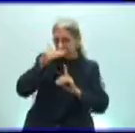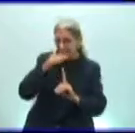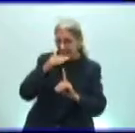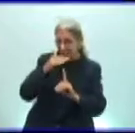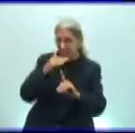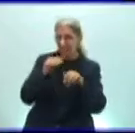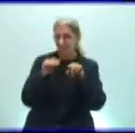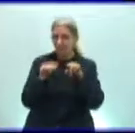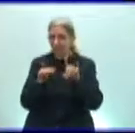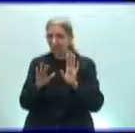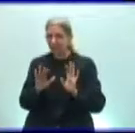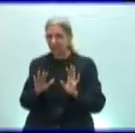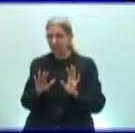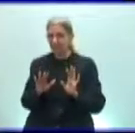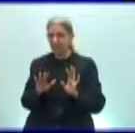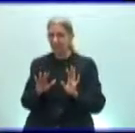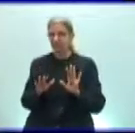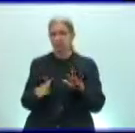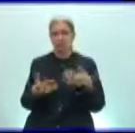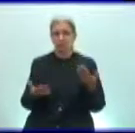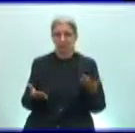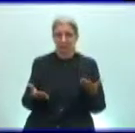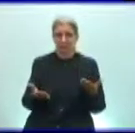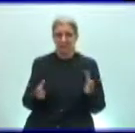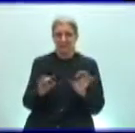caso. Vamos, es un trinomio simple.